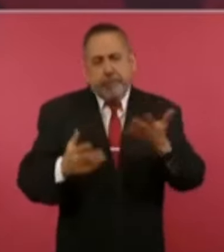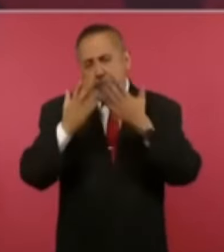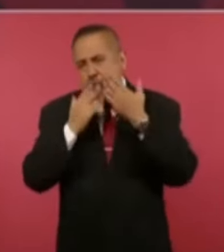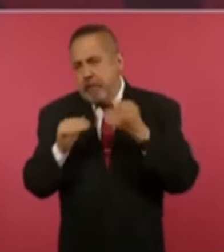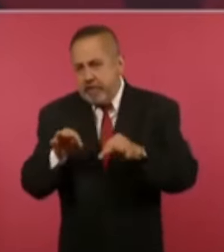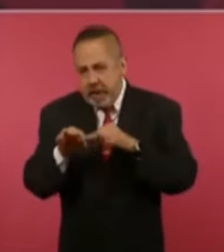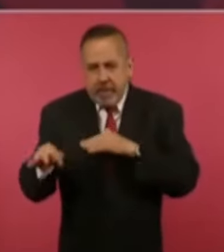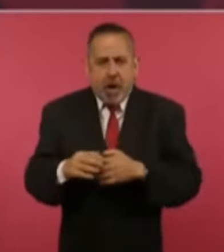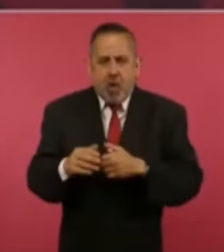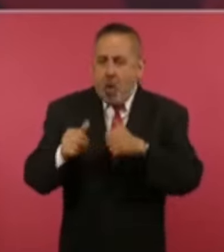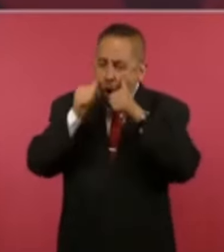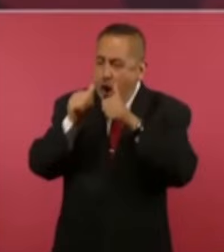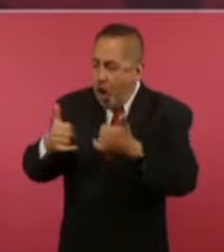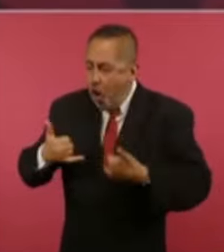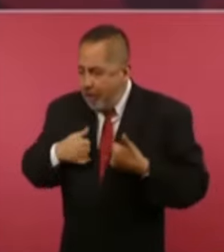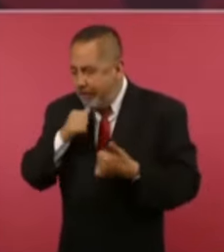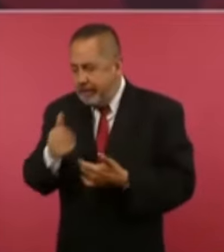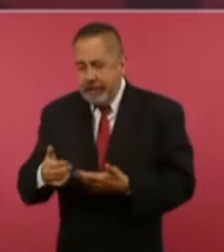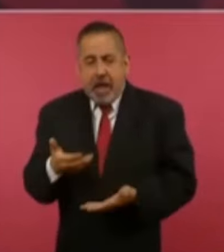jóvenes.